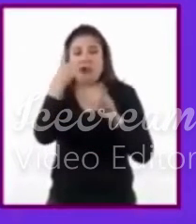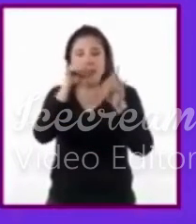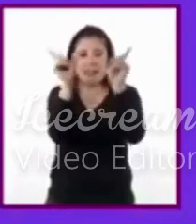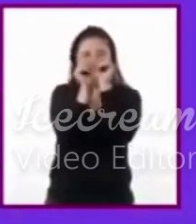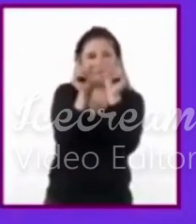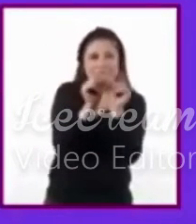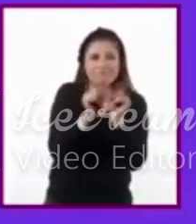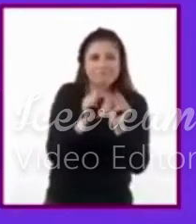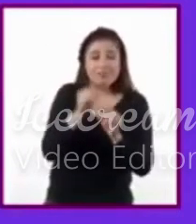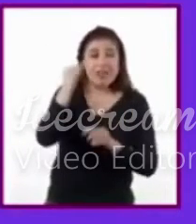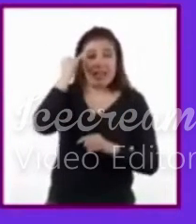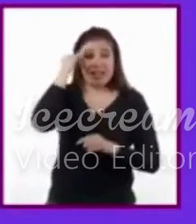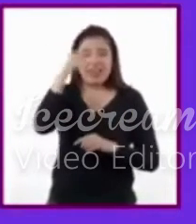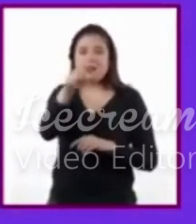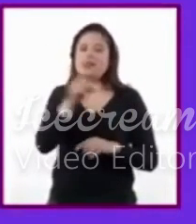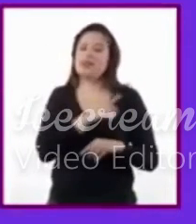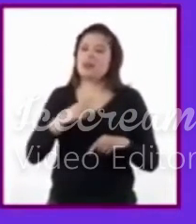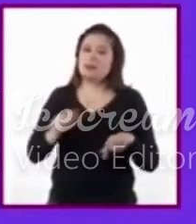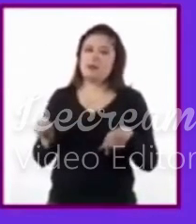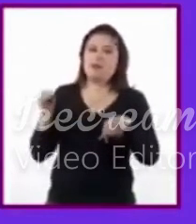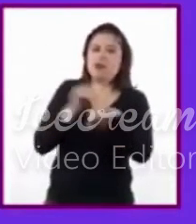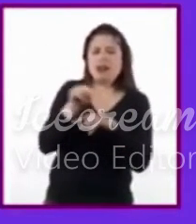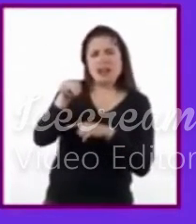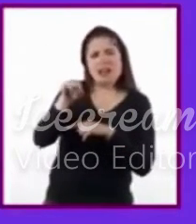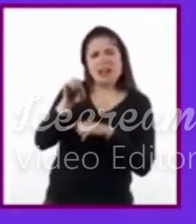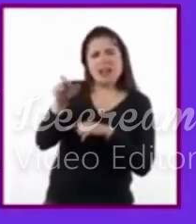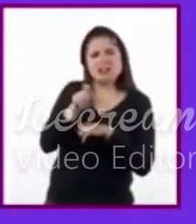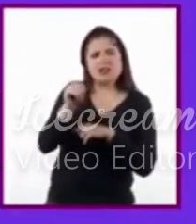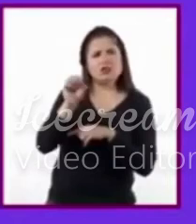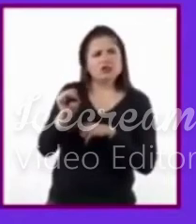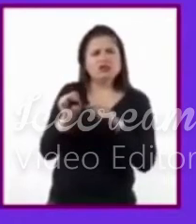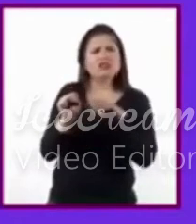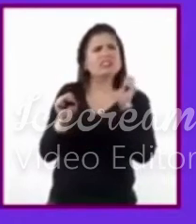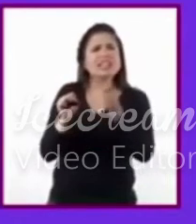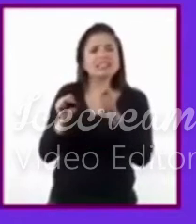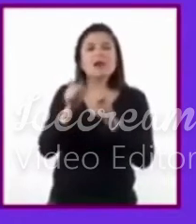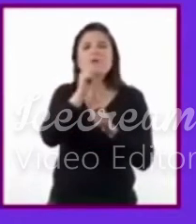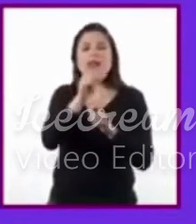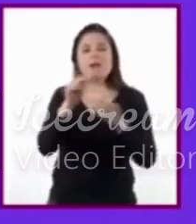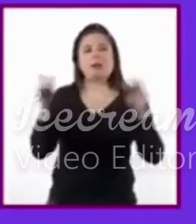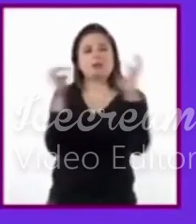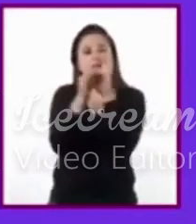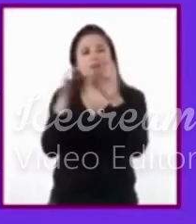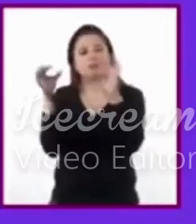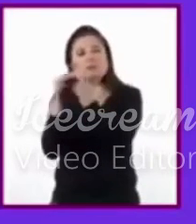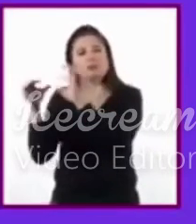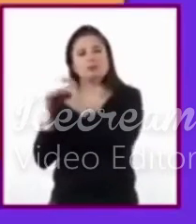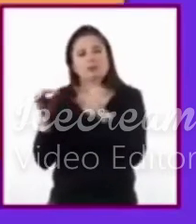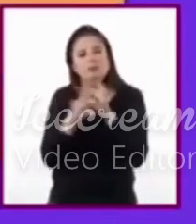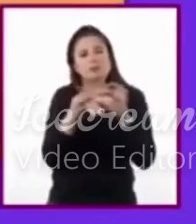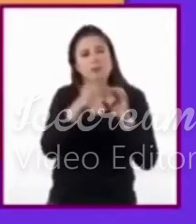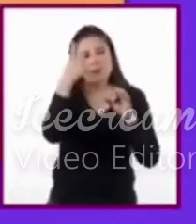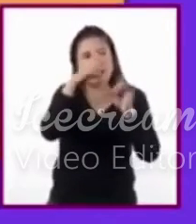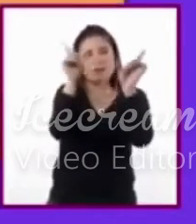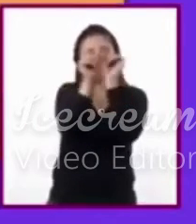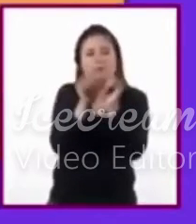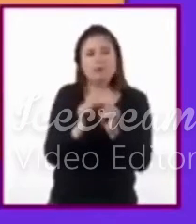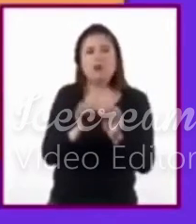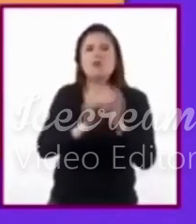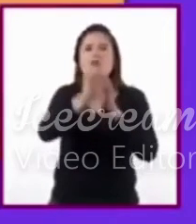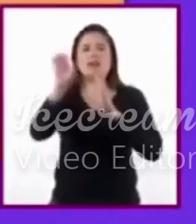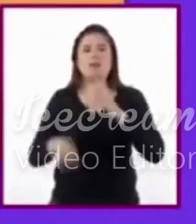son indispensables los nexos, que son palabras que enlazan oraciones y facilitan el proceso de síntesis al resumir. Por